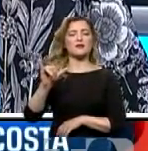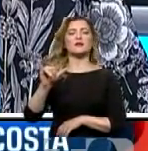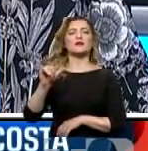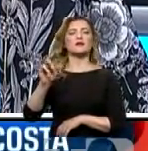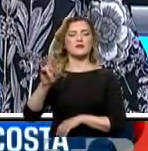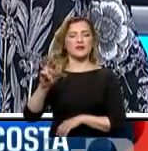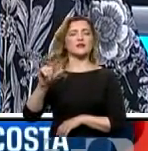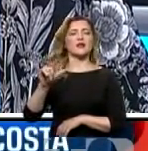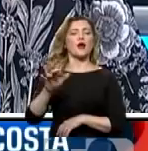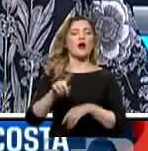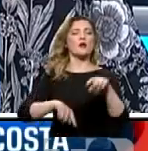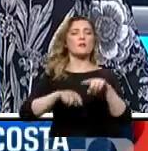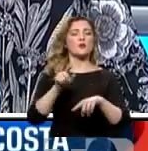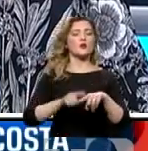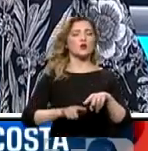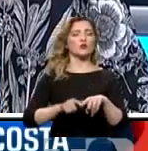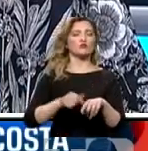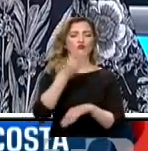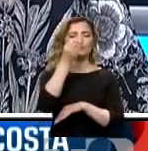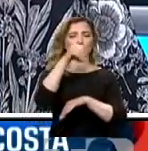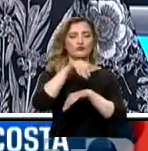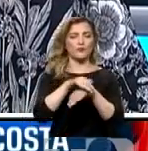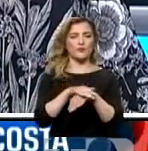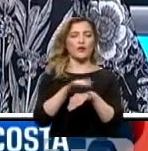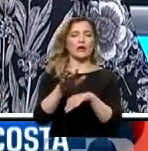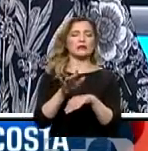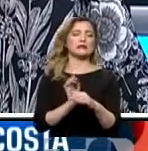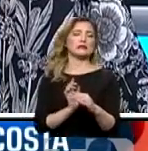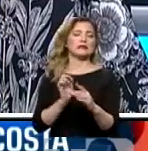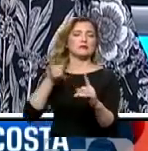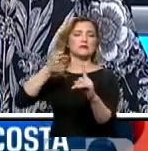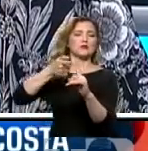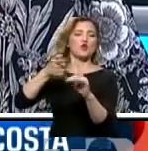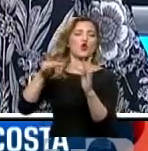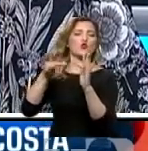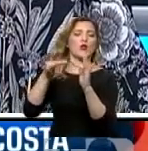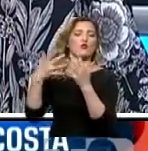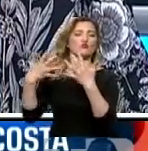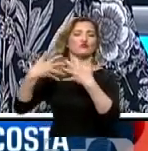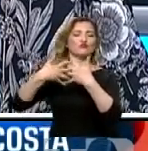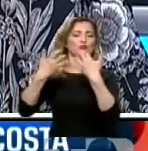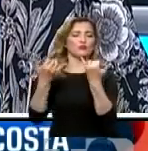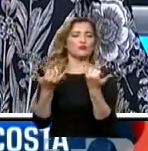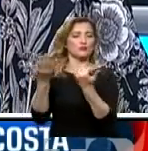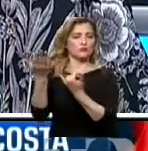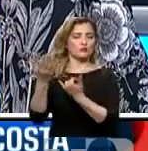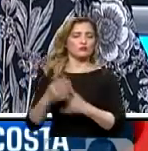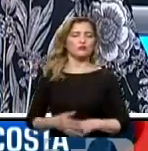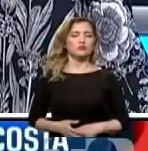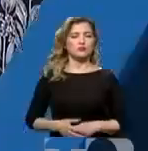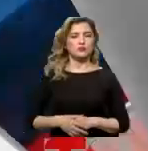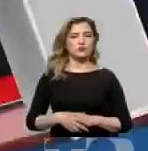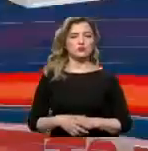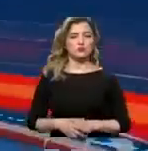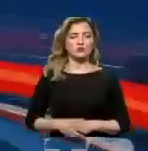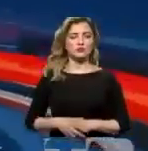desde el Puente Internacional Rumichaca. Allí está Jairo Jácome para que nos cuente detalles. Hola, Jairo, adelante.